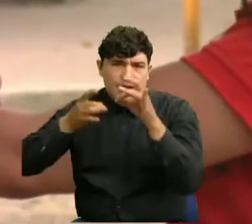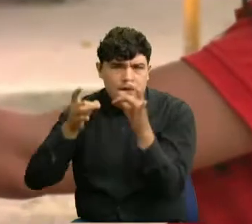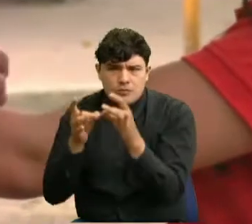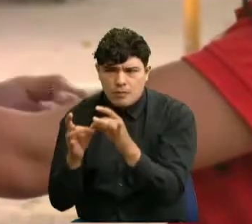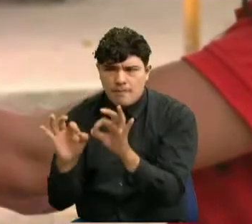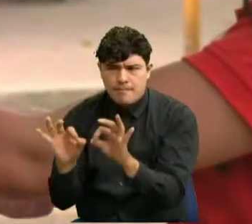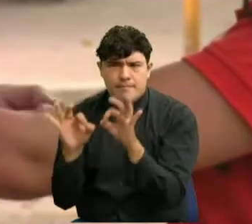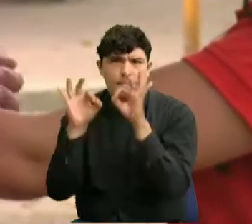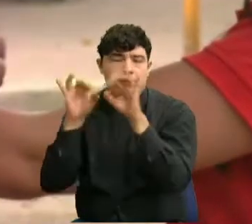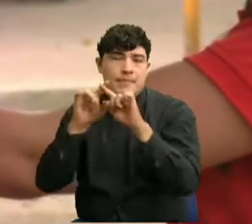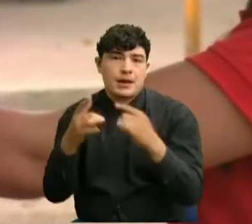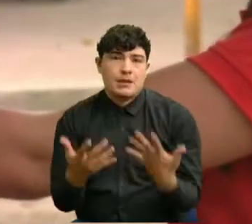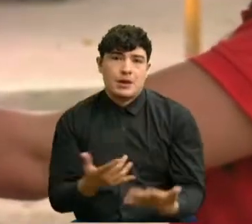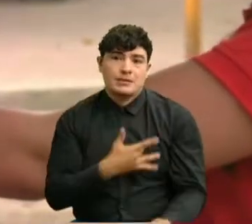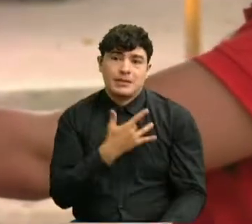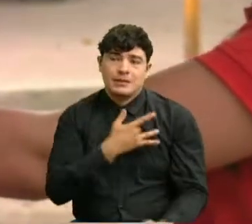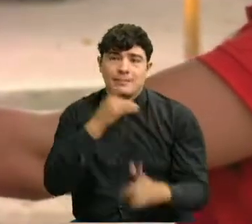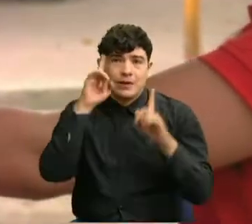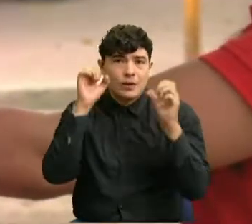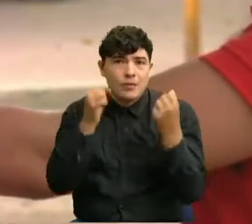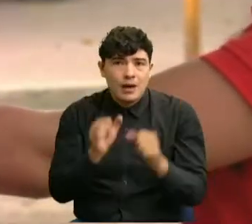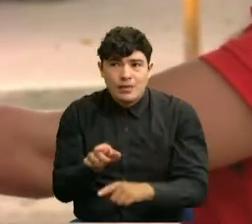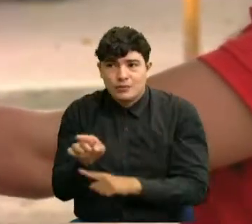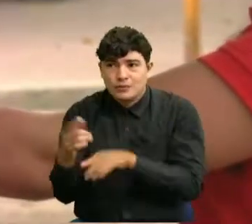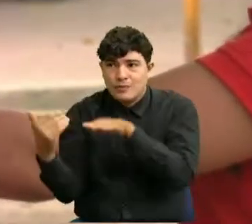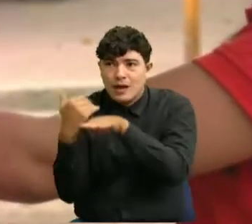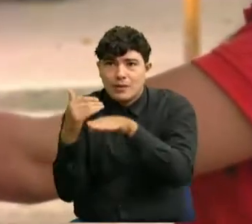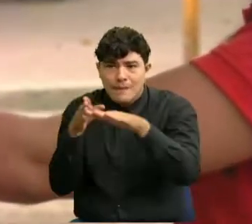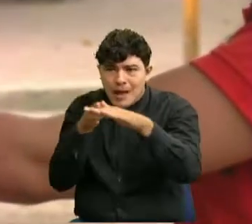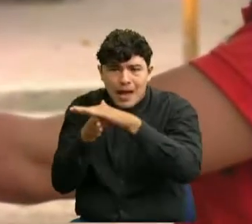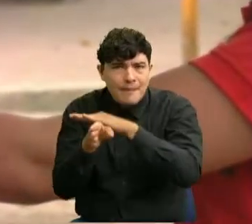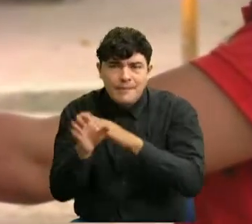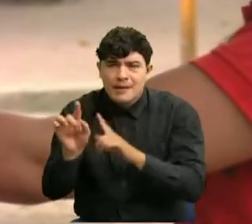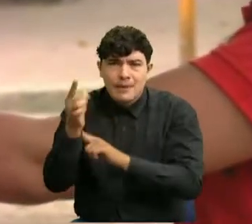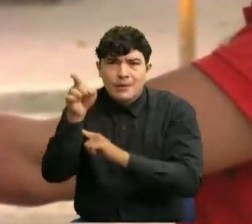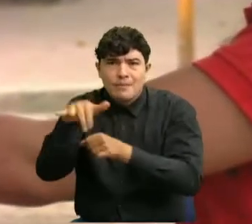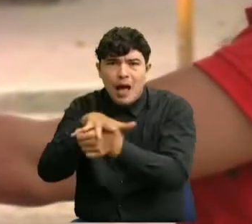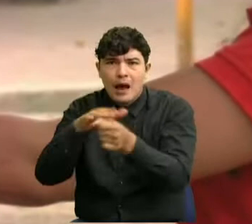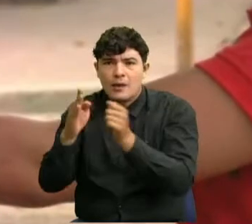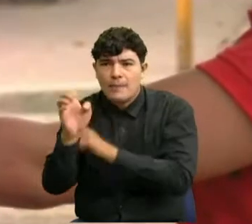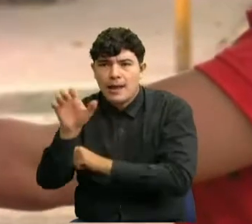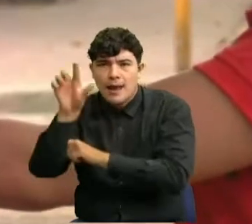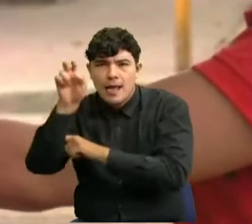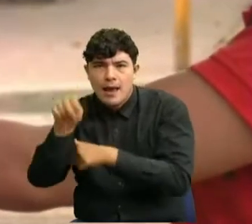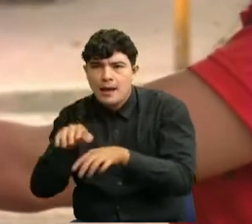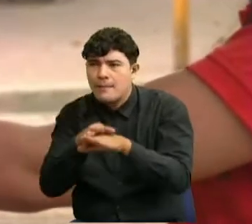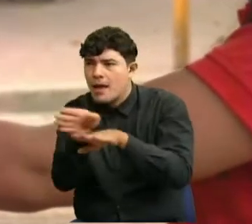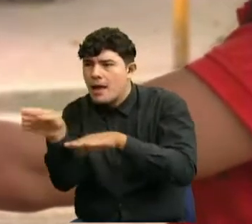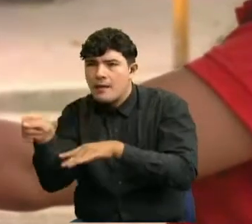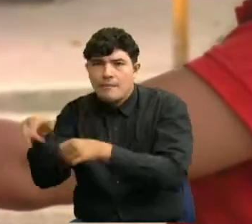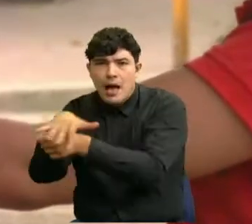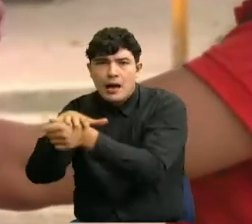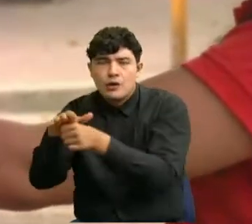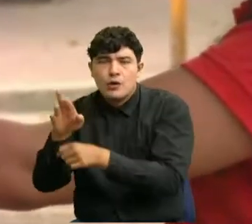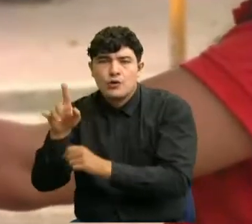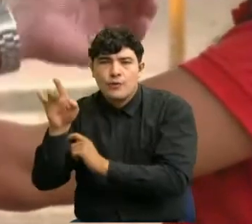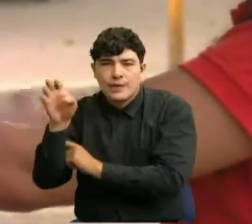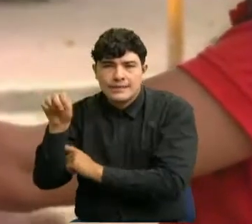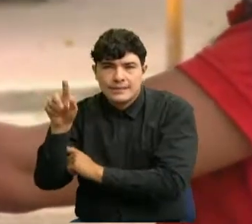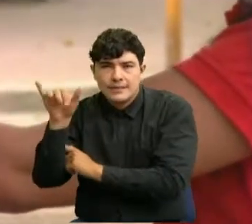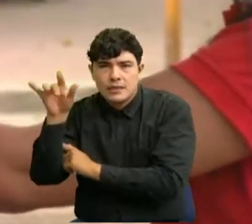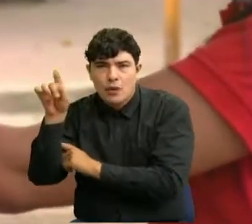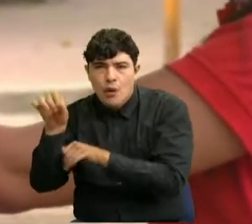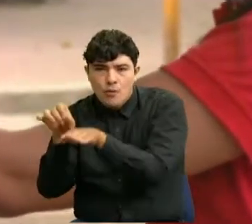porque por aquí transitamos, es el ingreso principal al barrio Belén, es el ingreso a barrios circunvecinos como el barrio Rudecindo Soto, como el